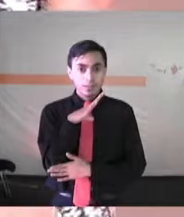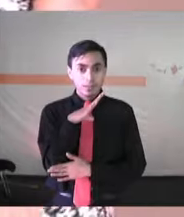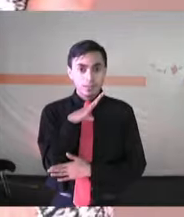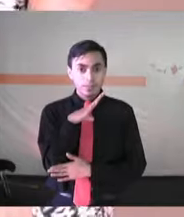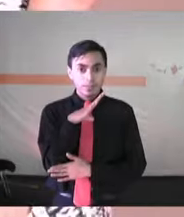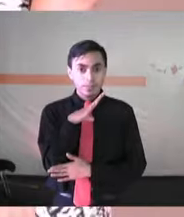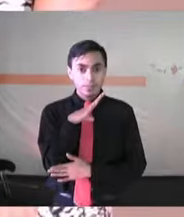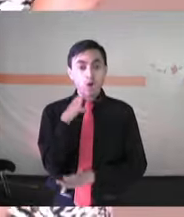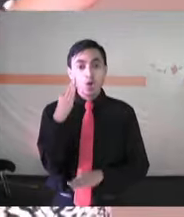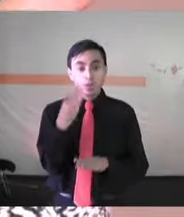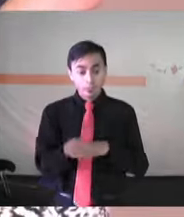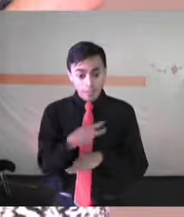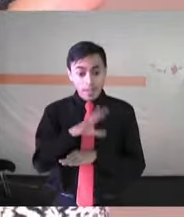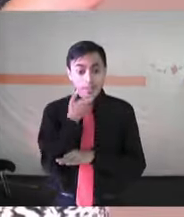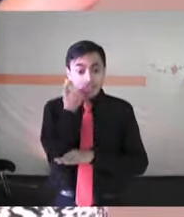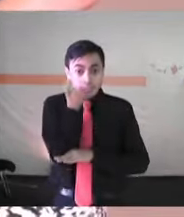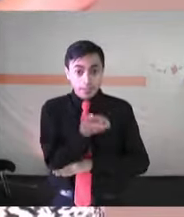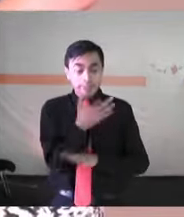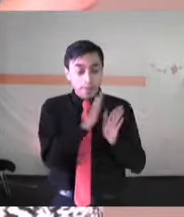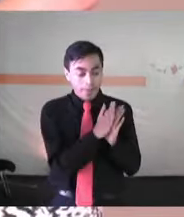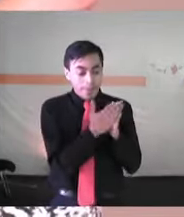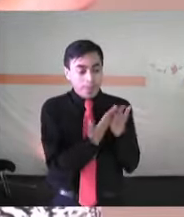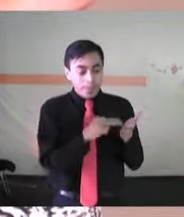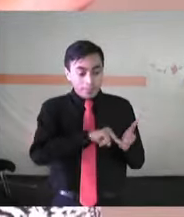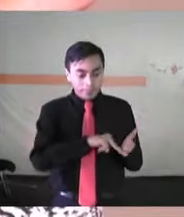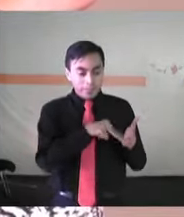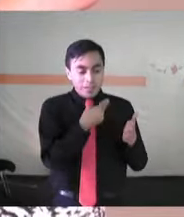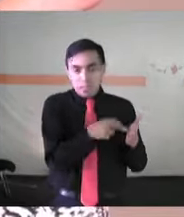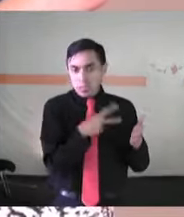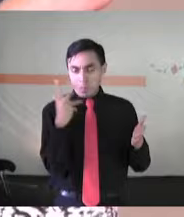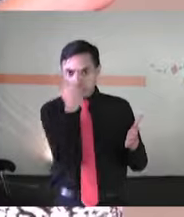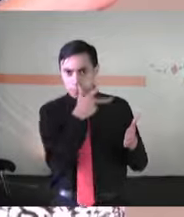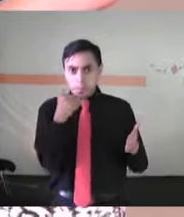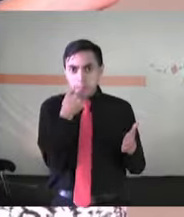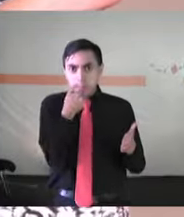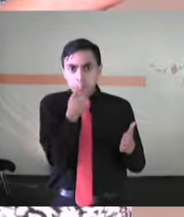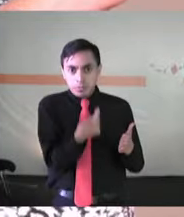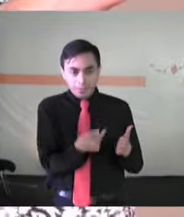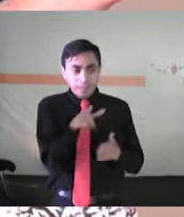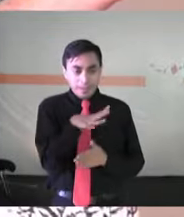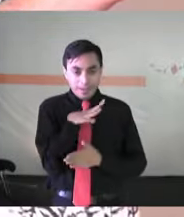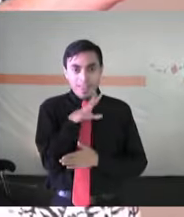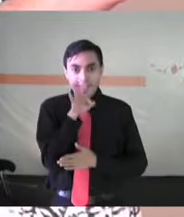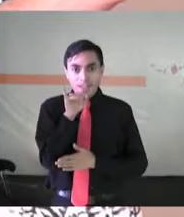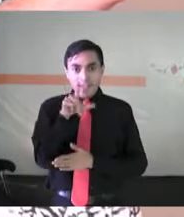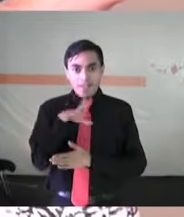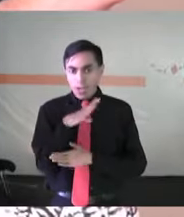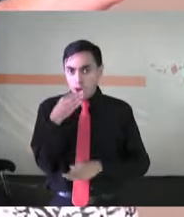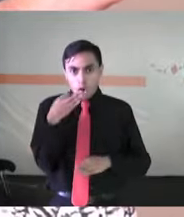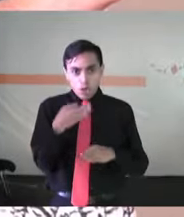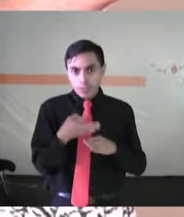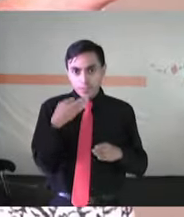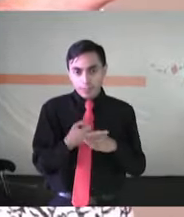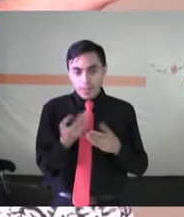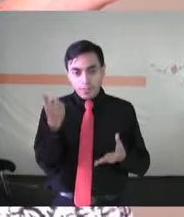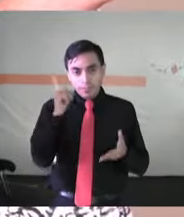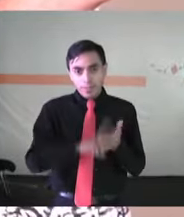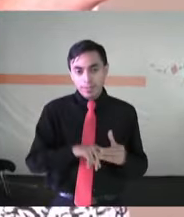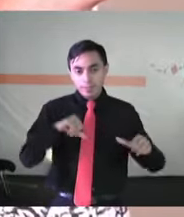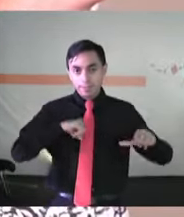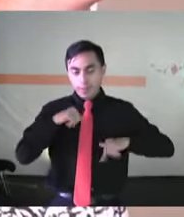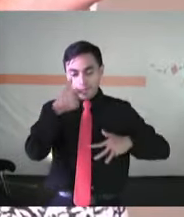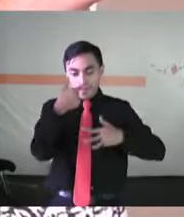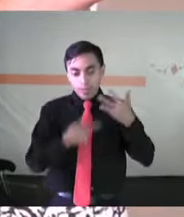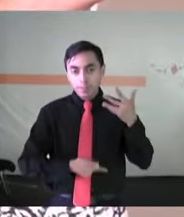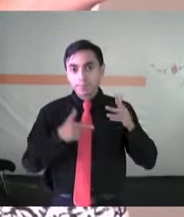todo, quédense aquí a la firma que va a estar. Mira, chula, quédense por acá en esta feria que sigue con mucha fiesta. Muchísimas, muchísimas